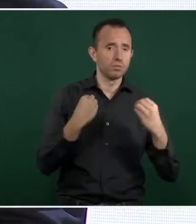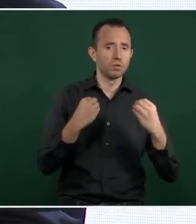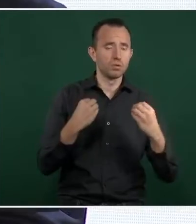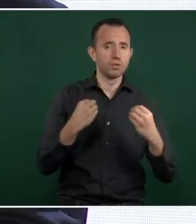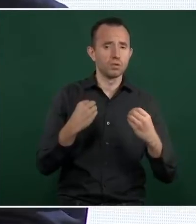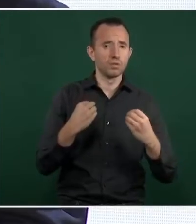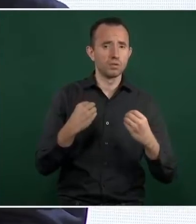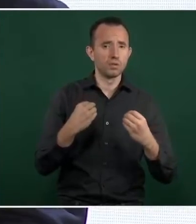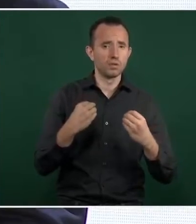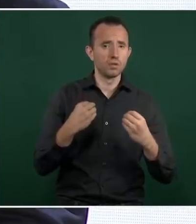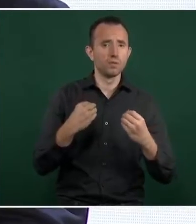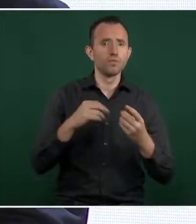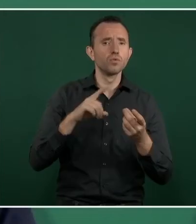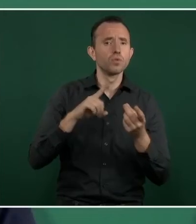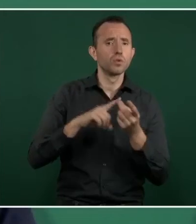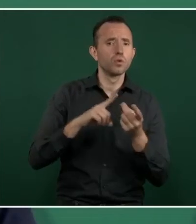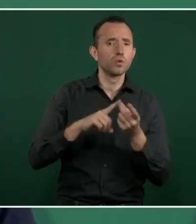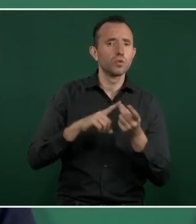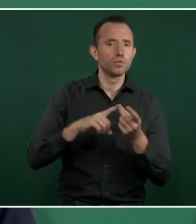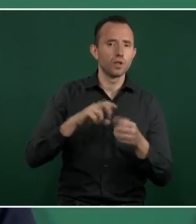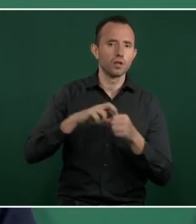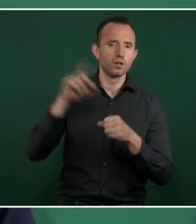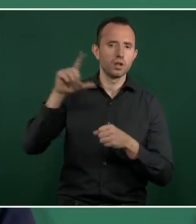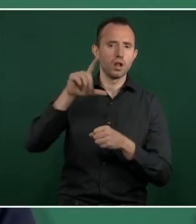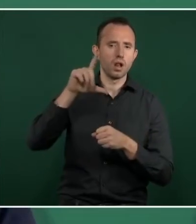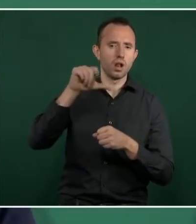en Los Ángeles.